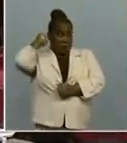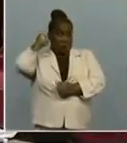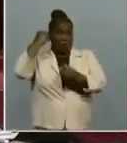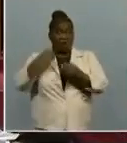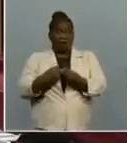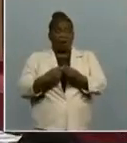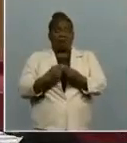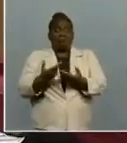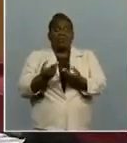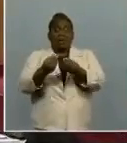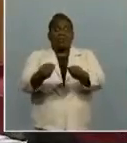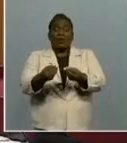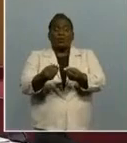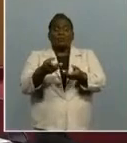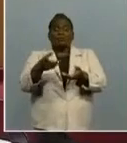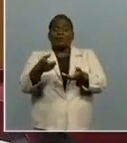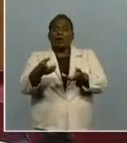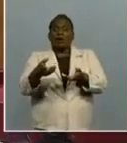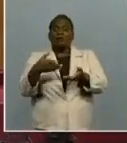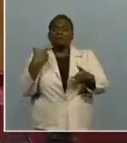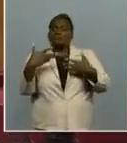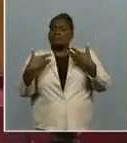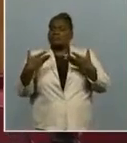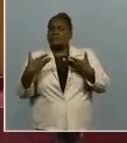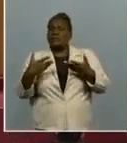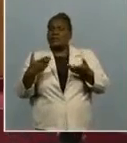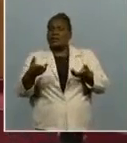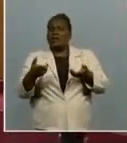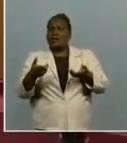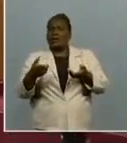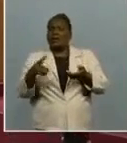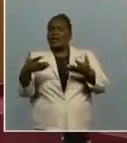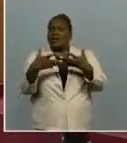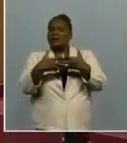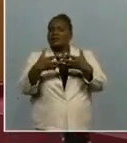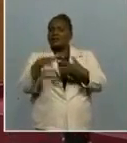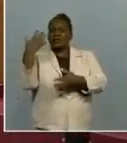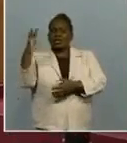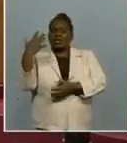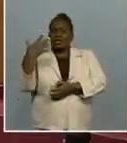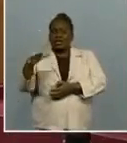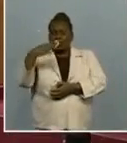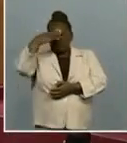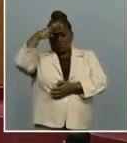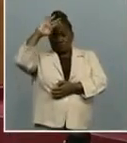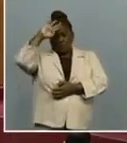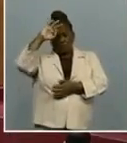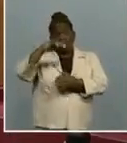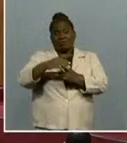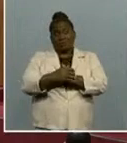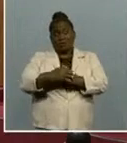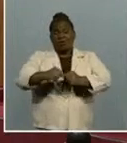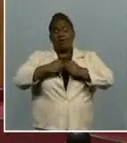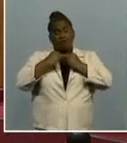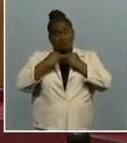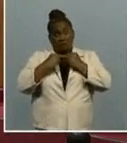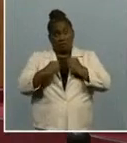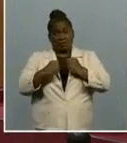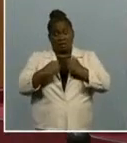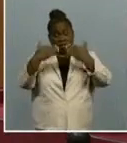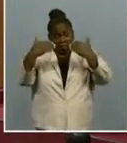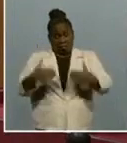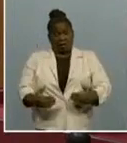estilo una amplia y dinámica actividad en las relaciones exteriores del país con firmeza dignidad y temple